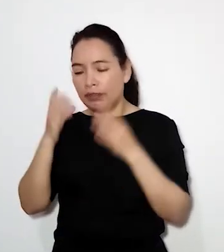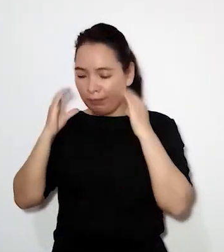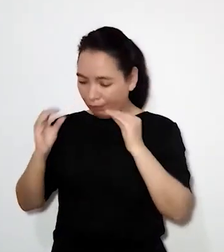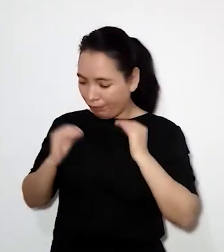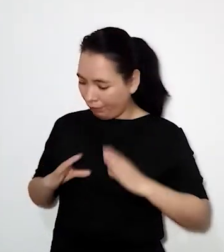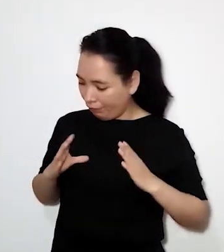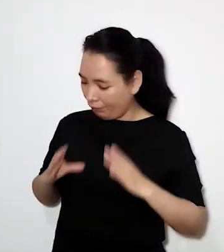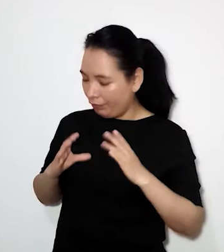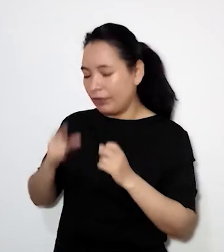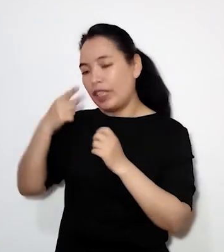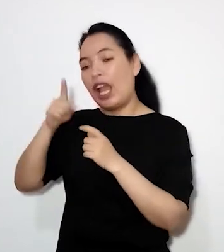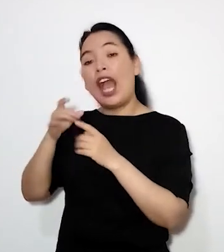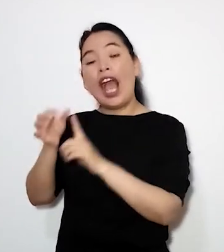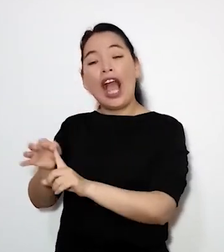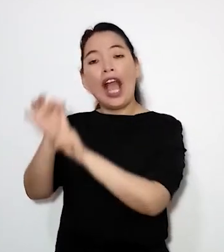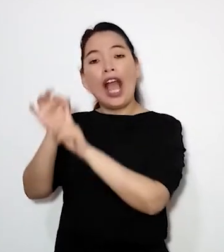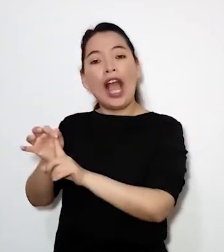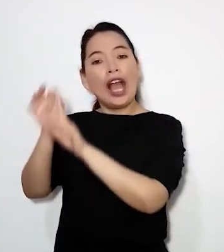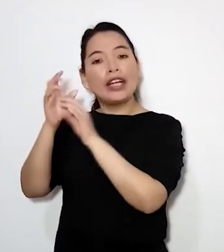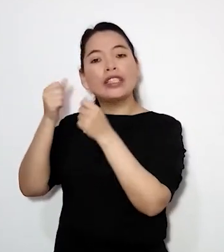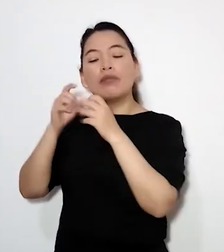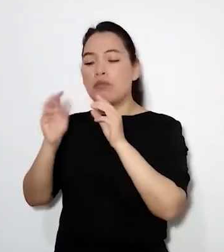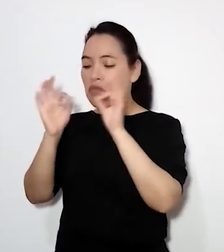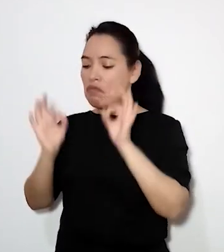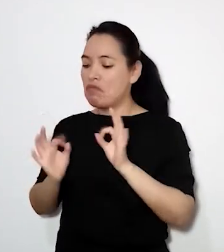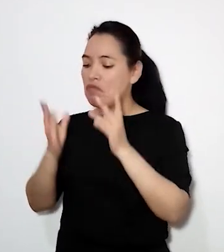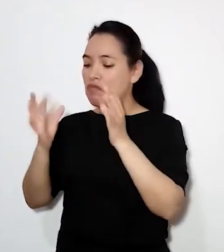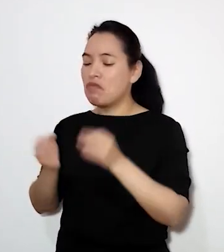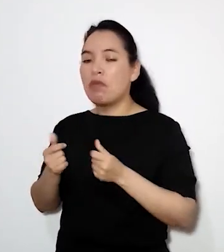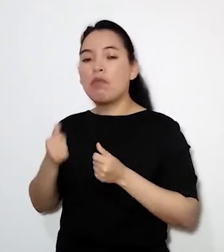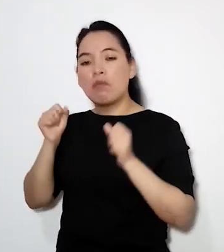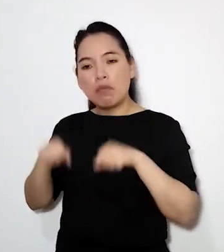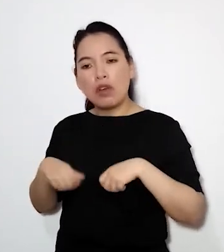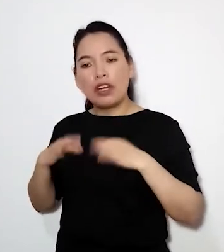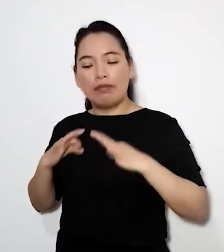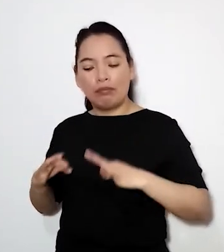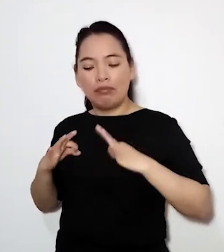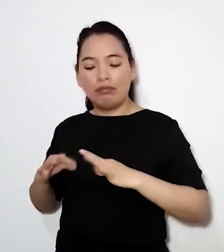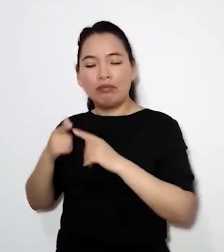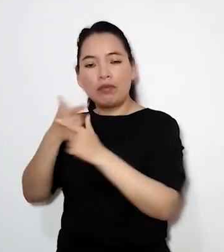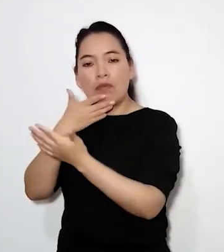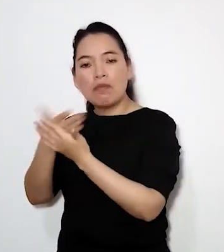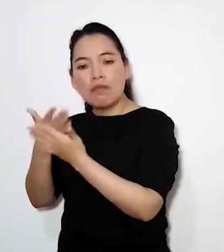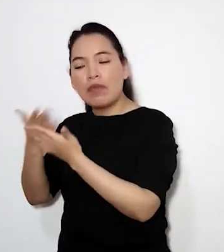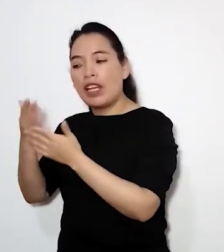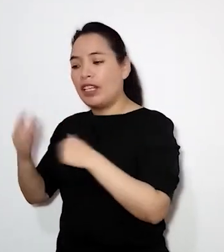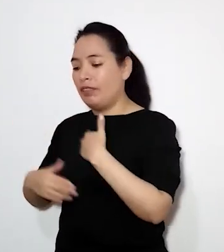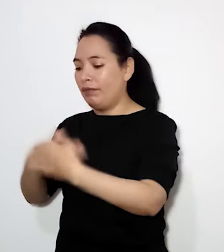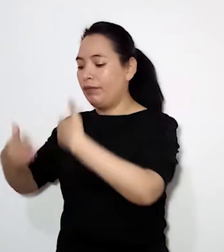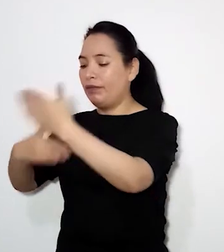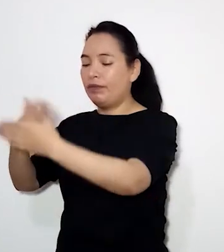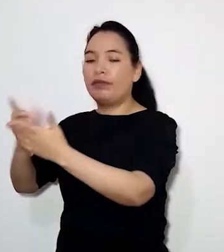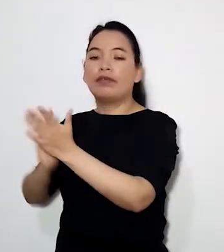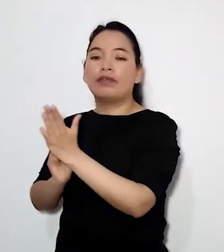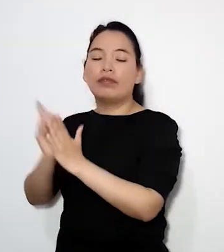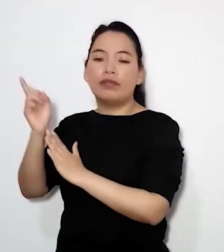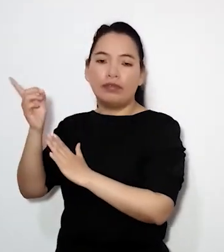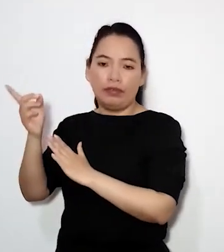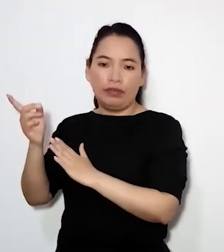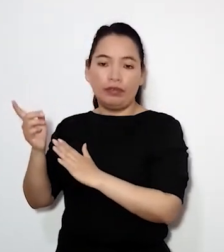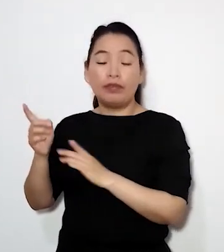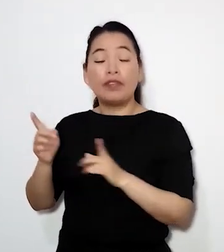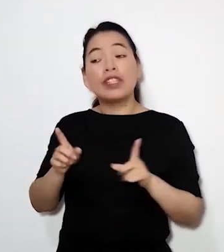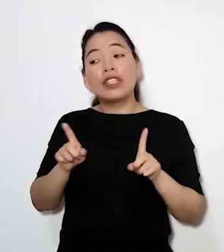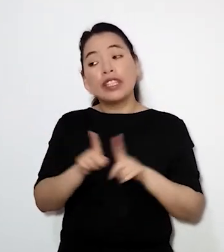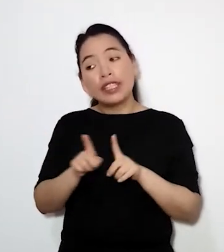proceso educativo y del logro de autonomía progresiva de los estudiantes con discapacidad, y particularmente en esta región